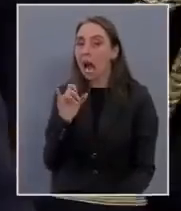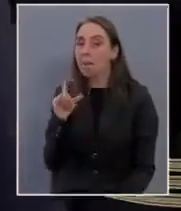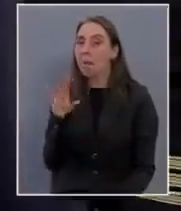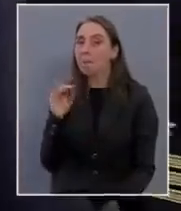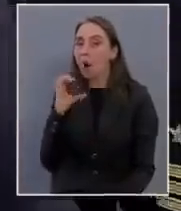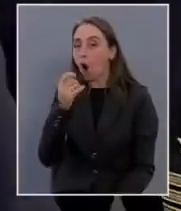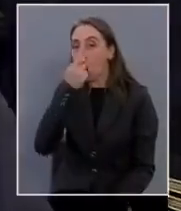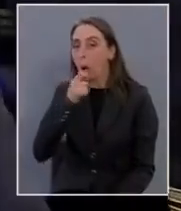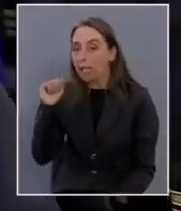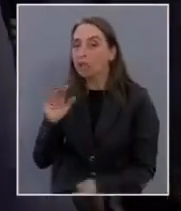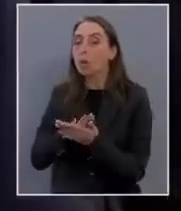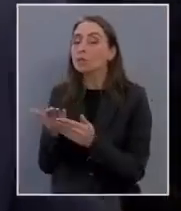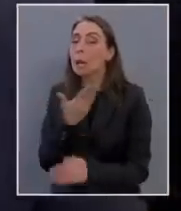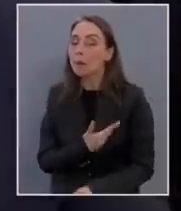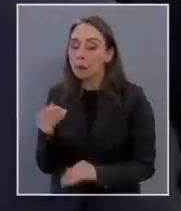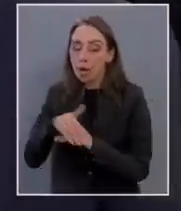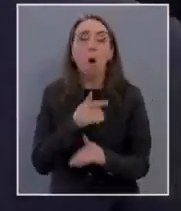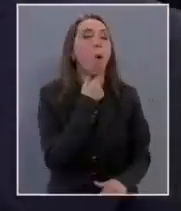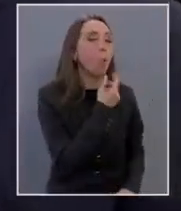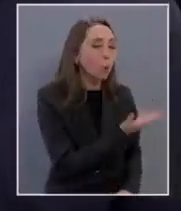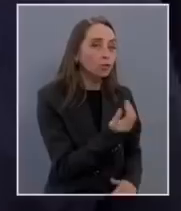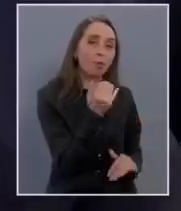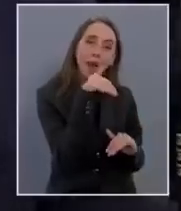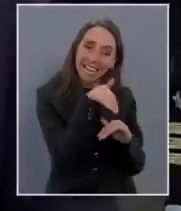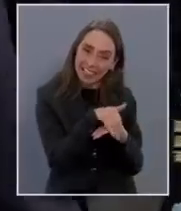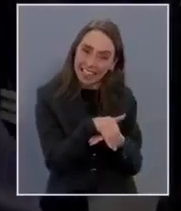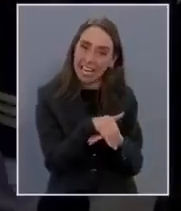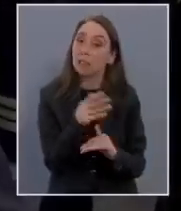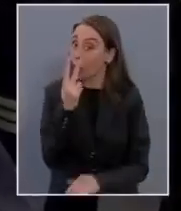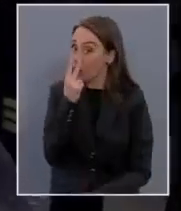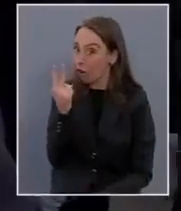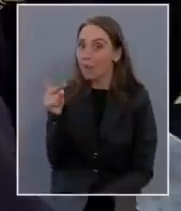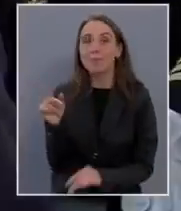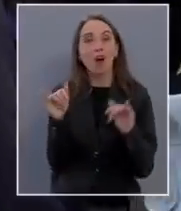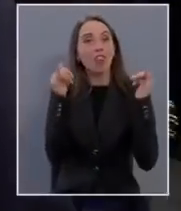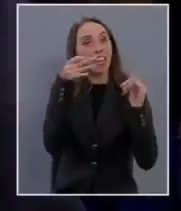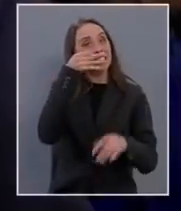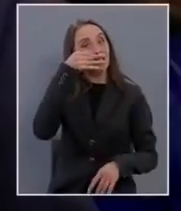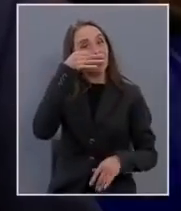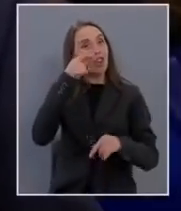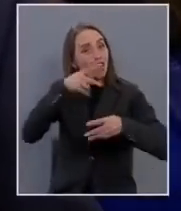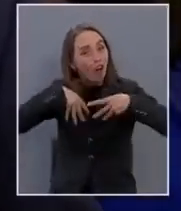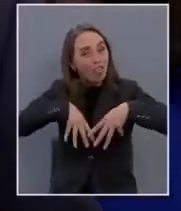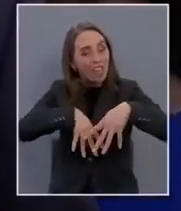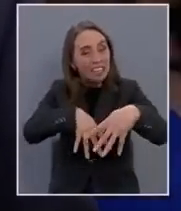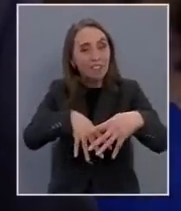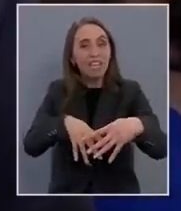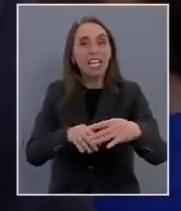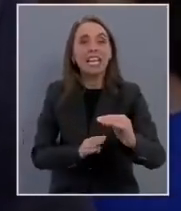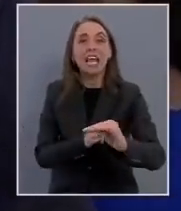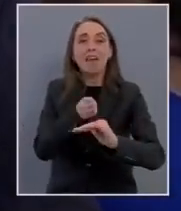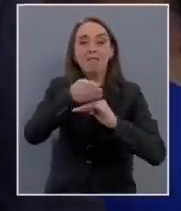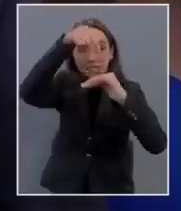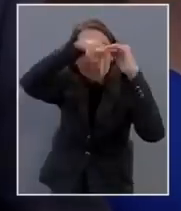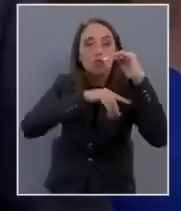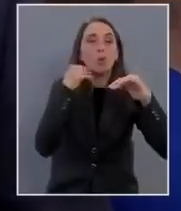está, presidente? Muy buenas tardes. Un gusto, muy buenas tardes. Bueno, lo vimos disfrutando bastante del desfile, también de la visita a la